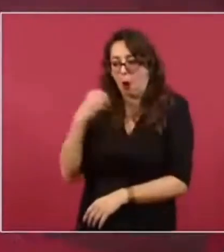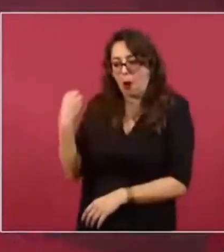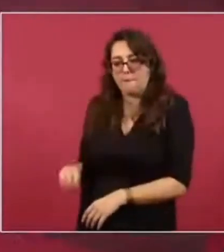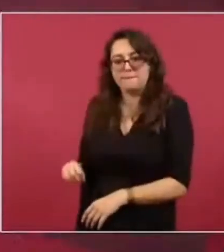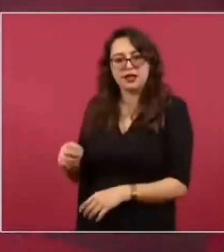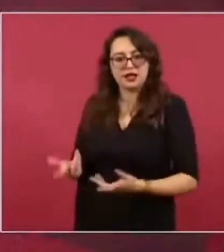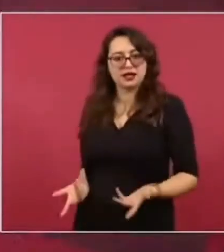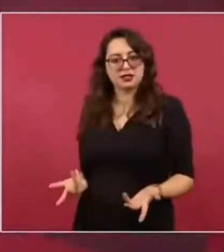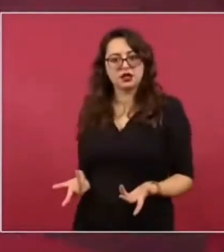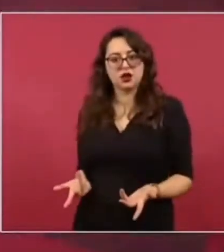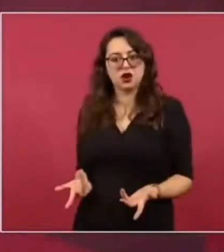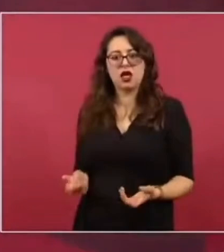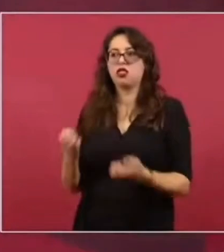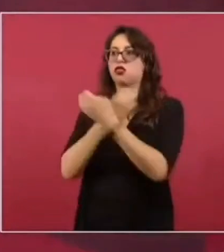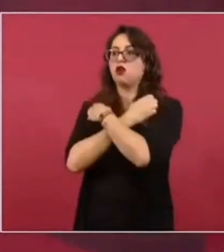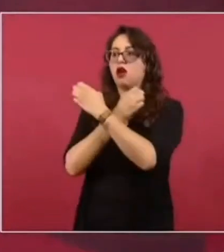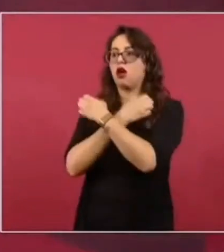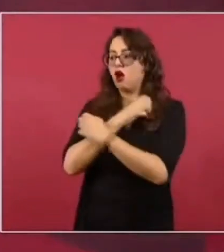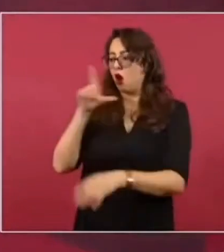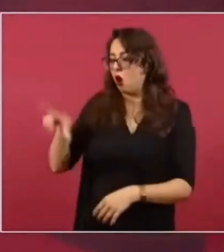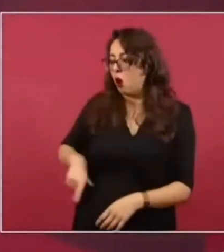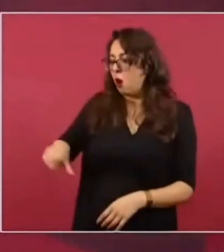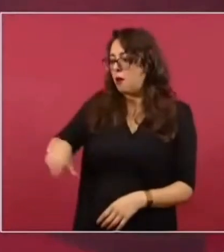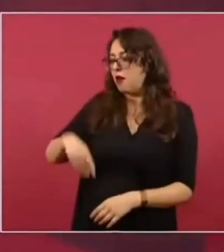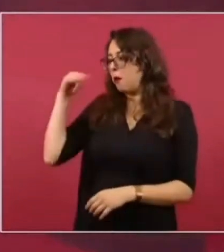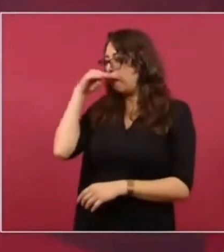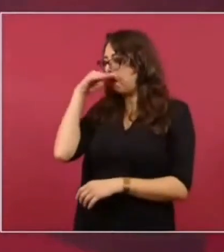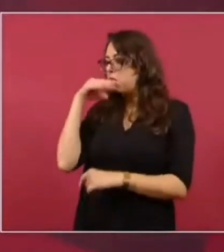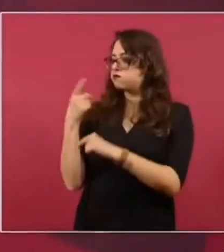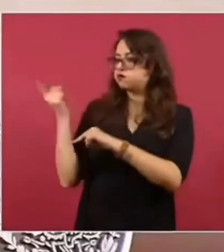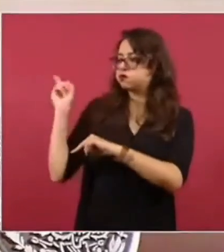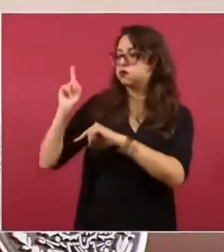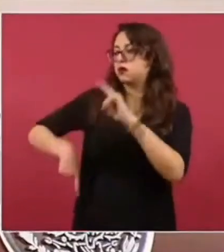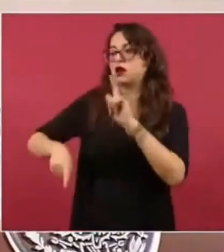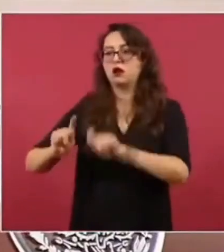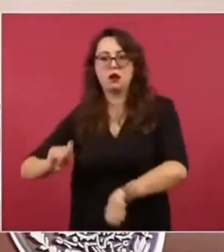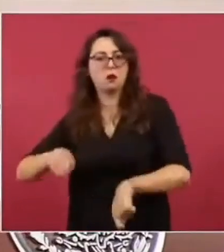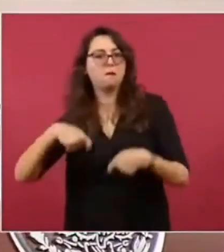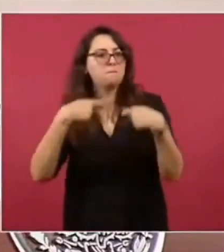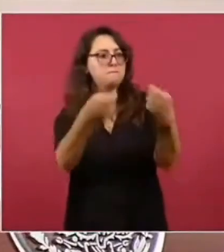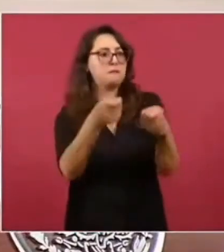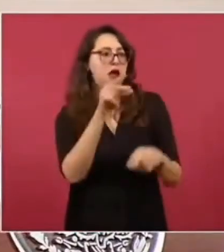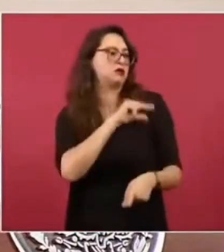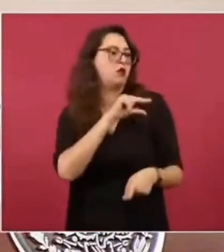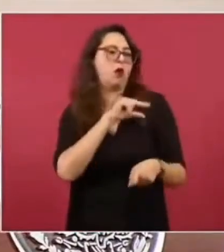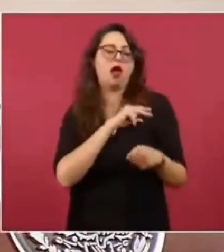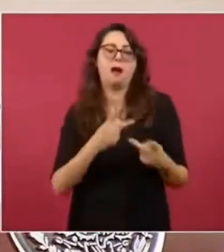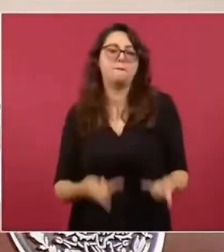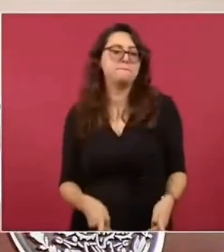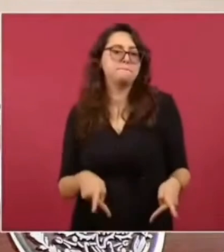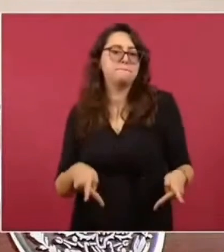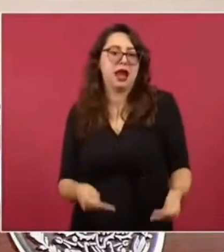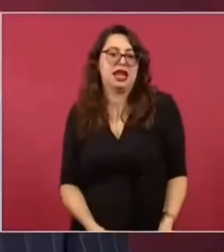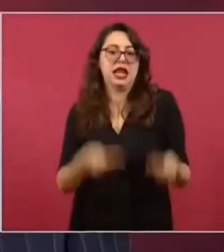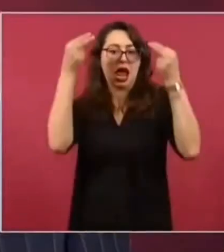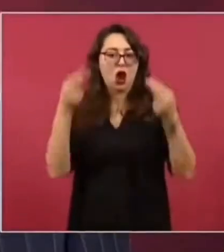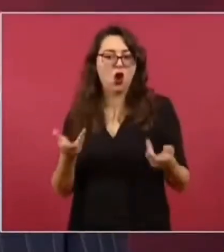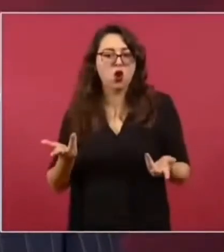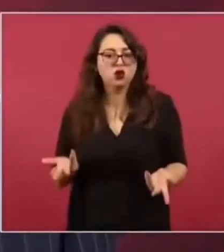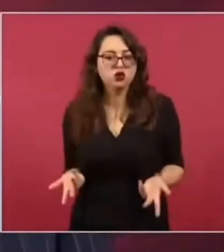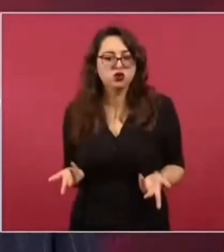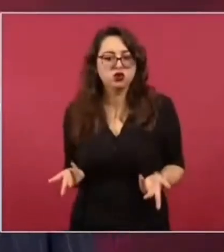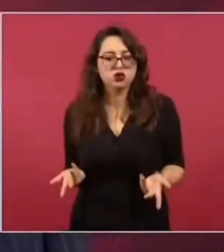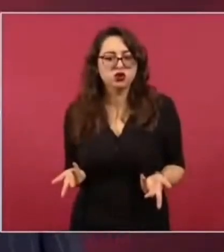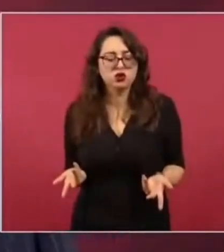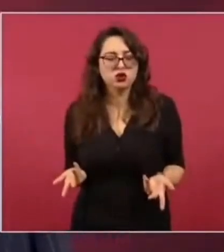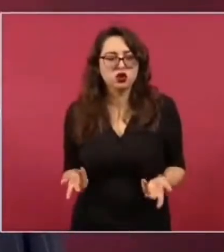al mercado como si se tratara de una mercancía para que pueda adquirirla